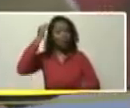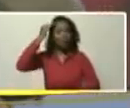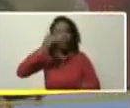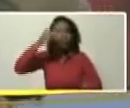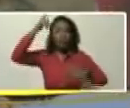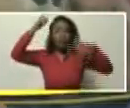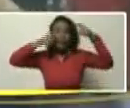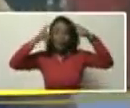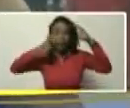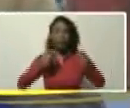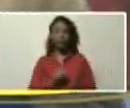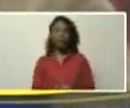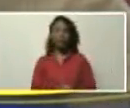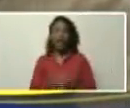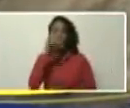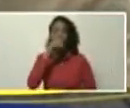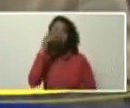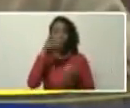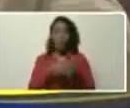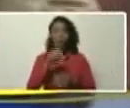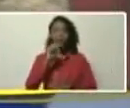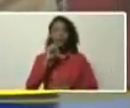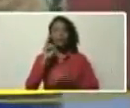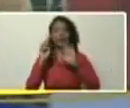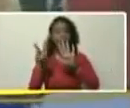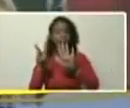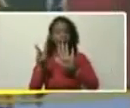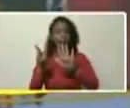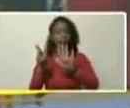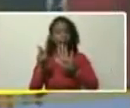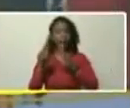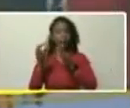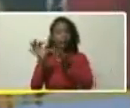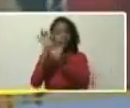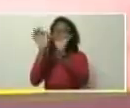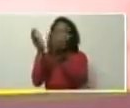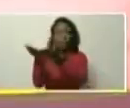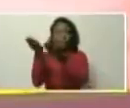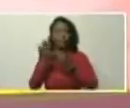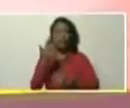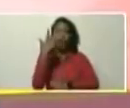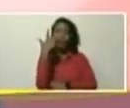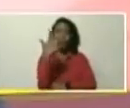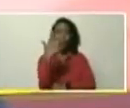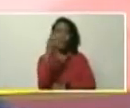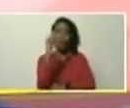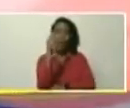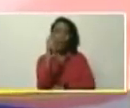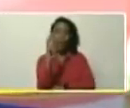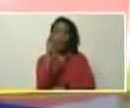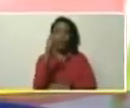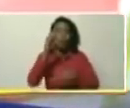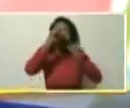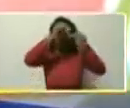Chávez, en el año 2007, nos regaló 3 R's. Revisión,